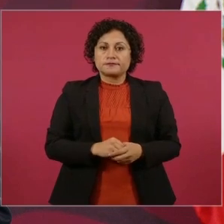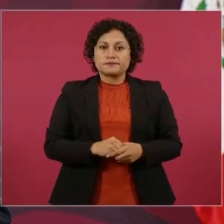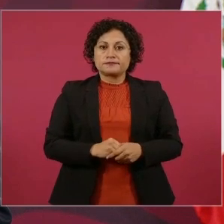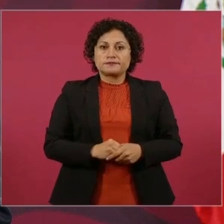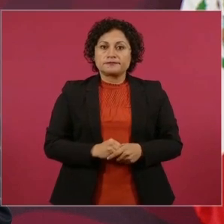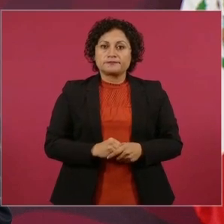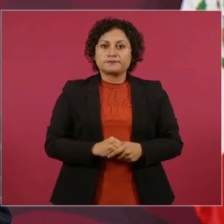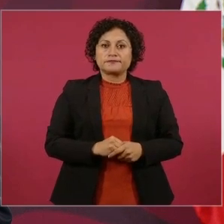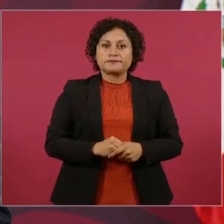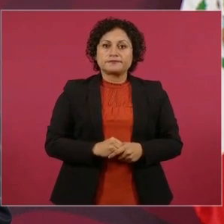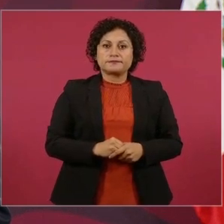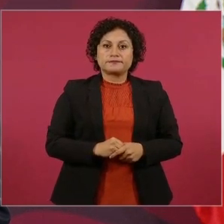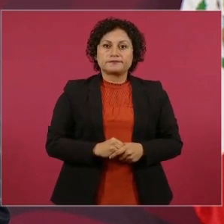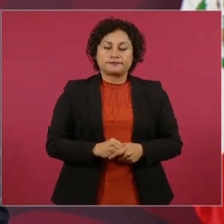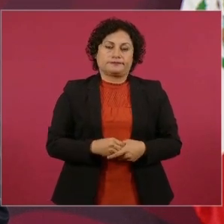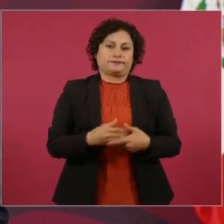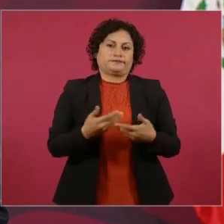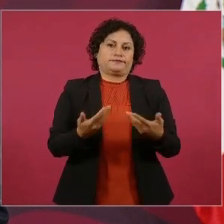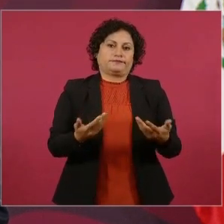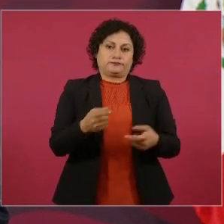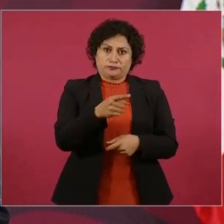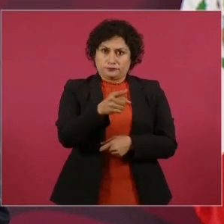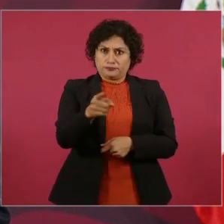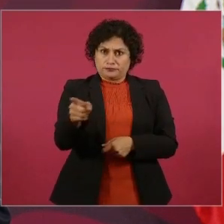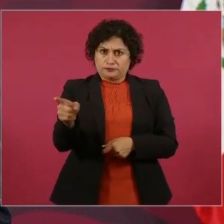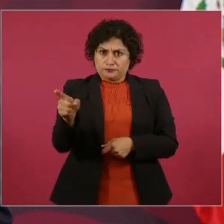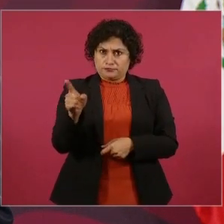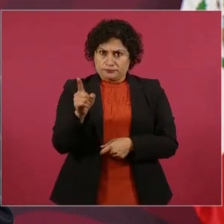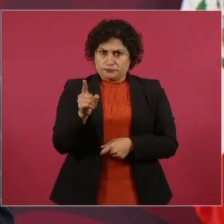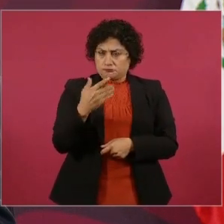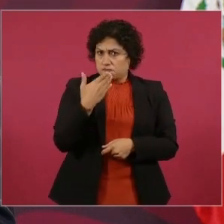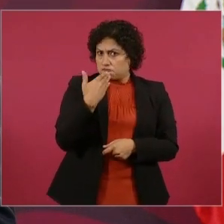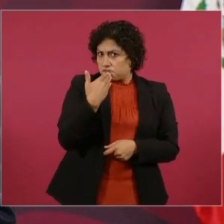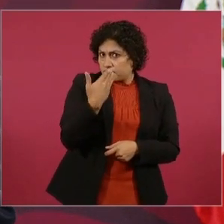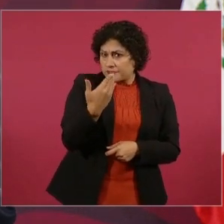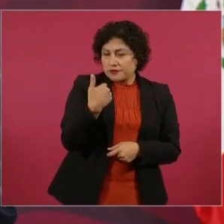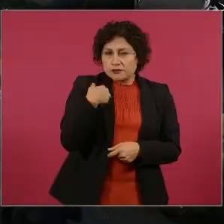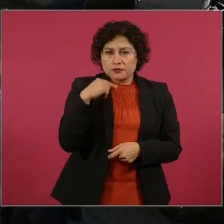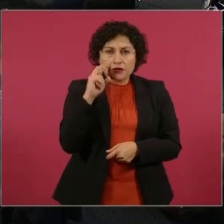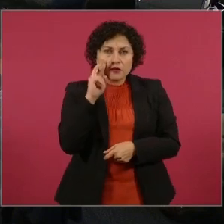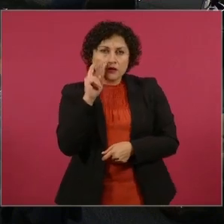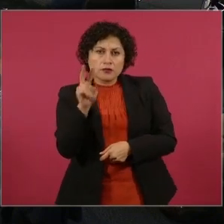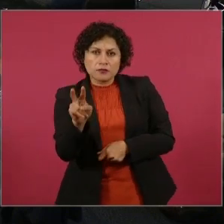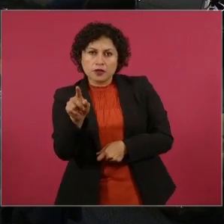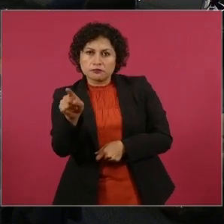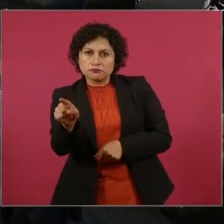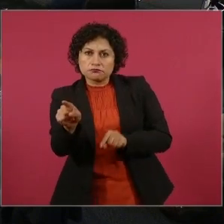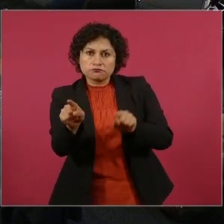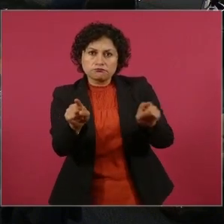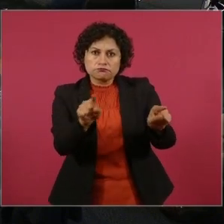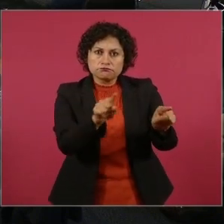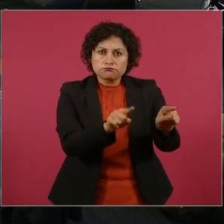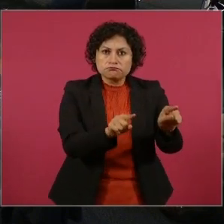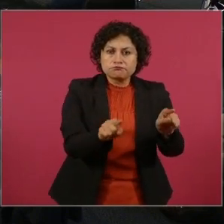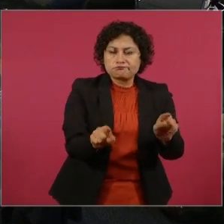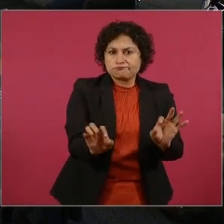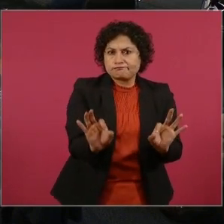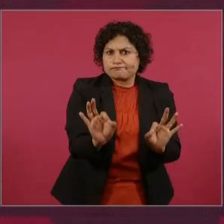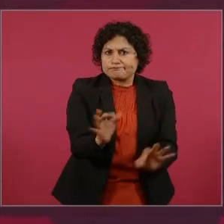escriben y son muy buenos aquí estoy viendo a muy buenos